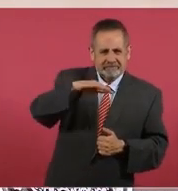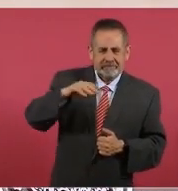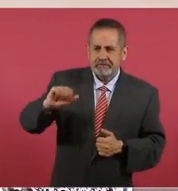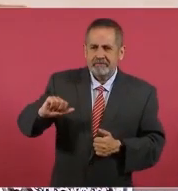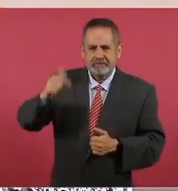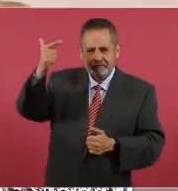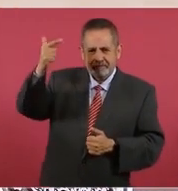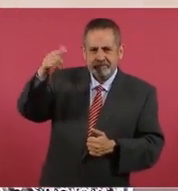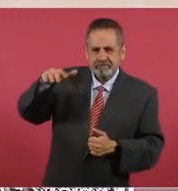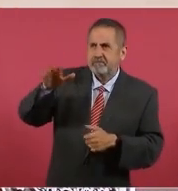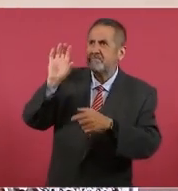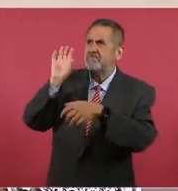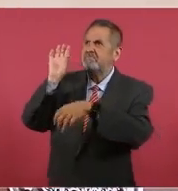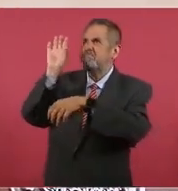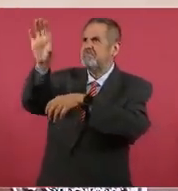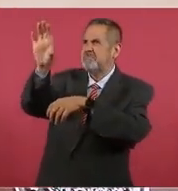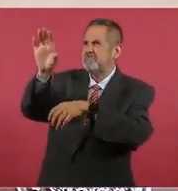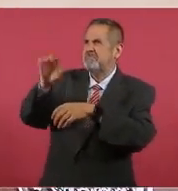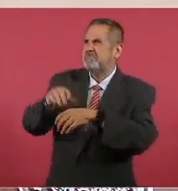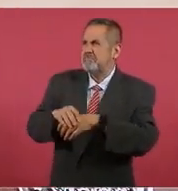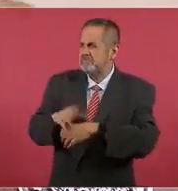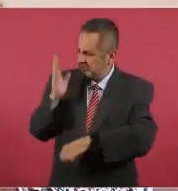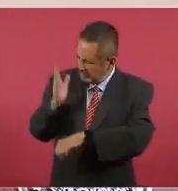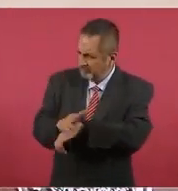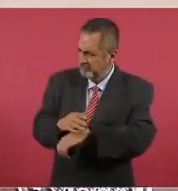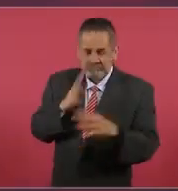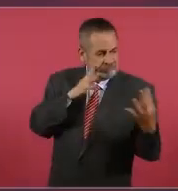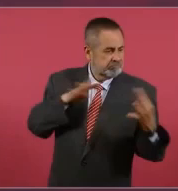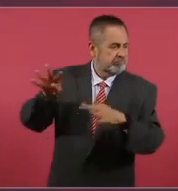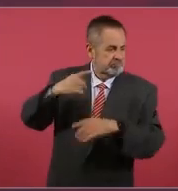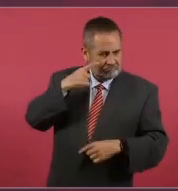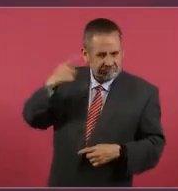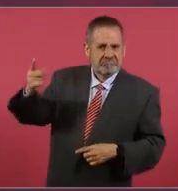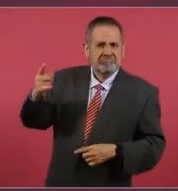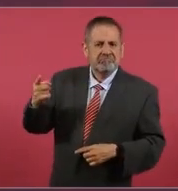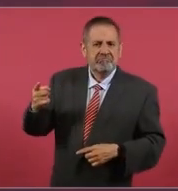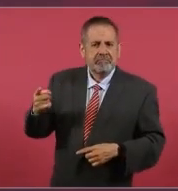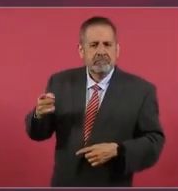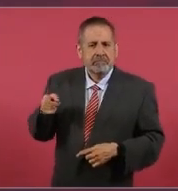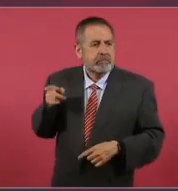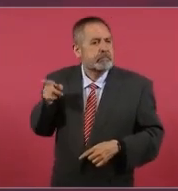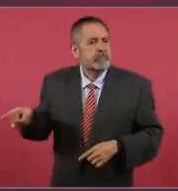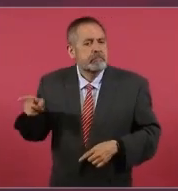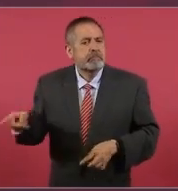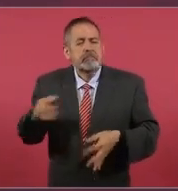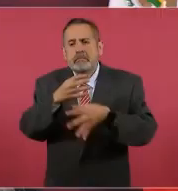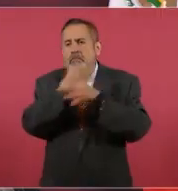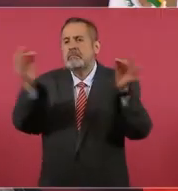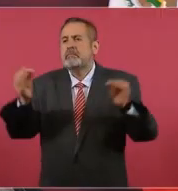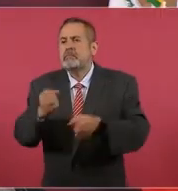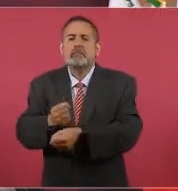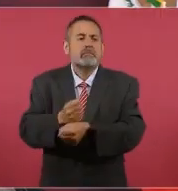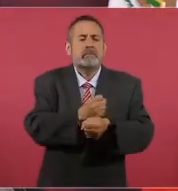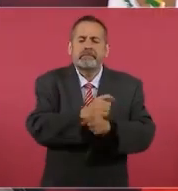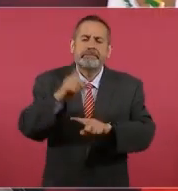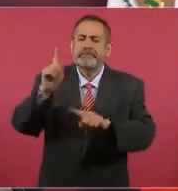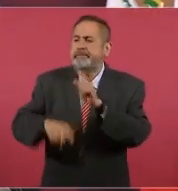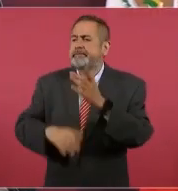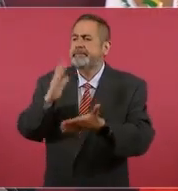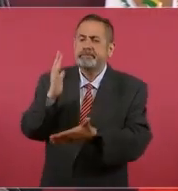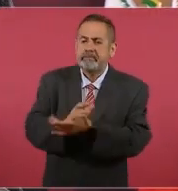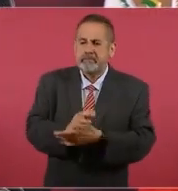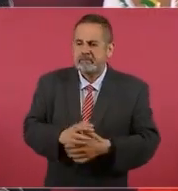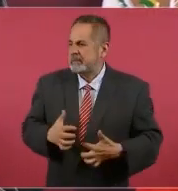como escarmiento por haberse atrevido a proclamar la abolición de la esclavitud.